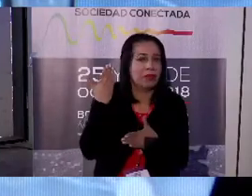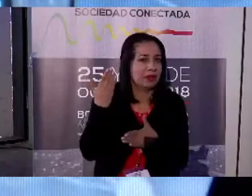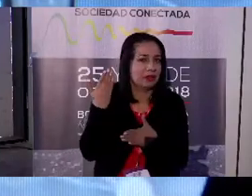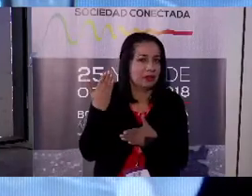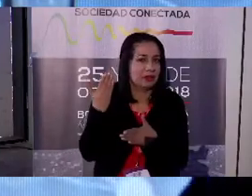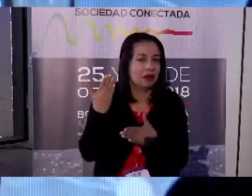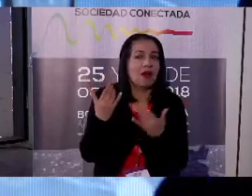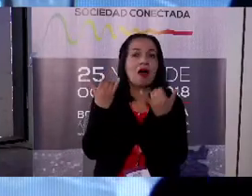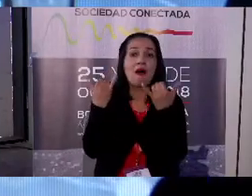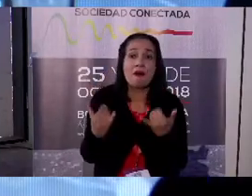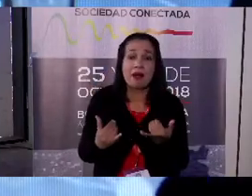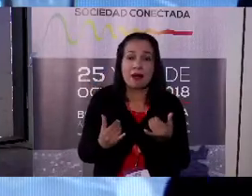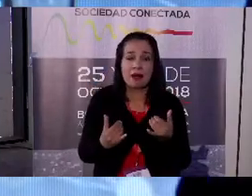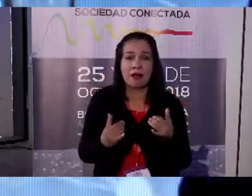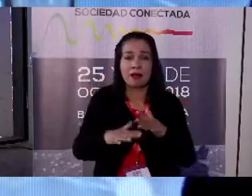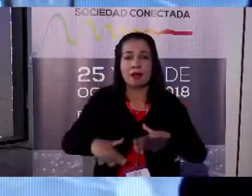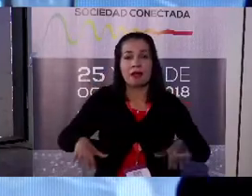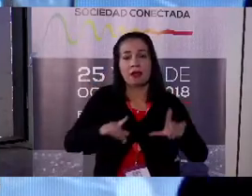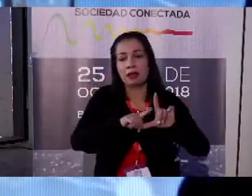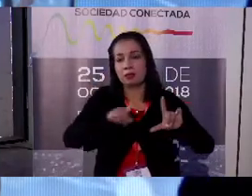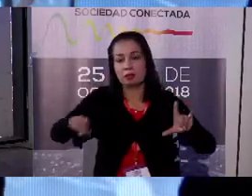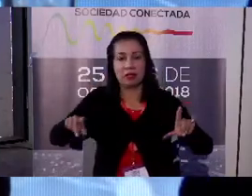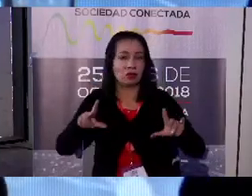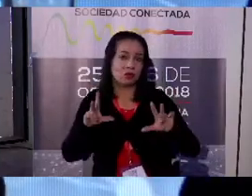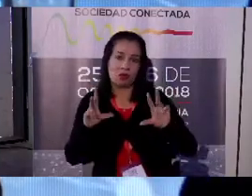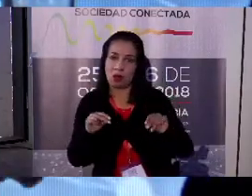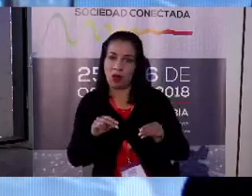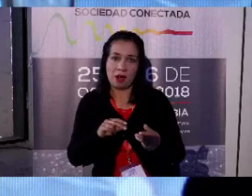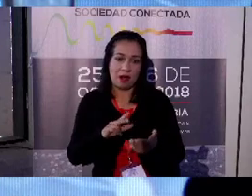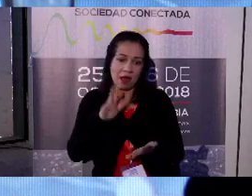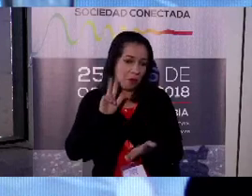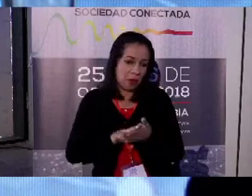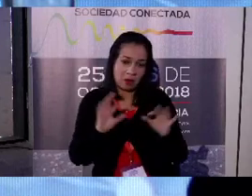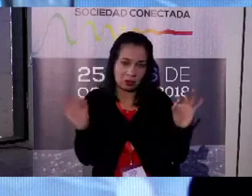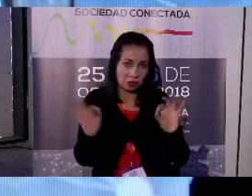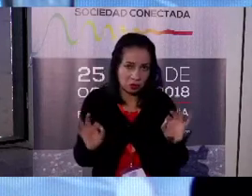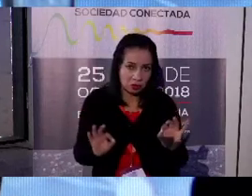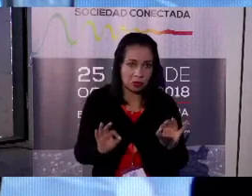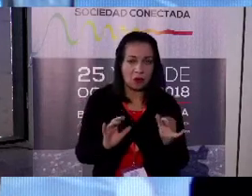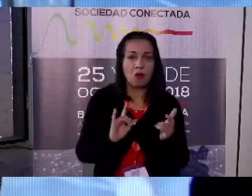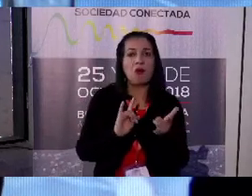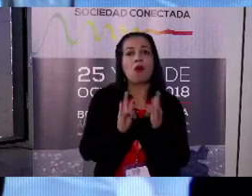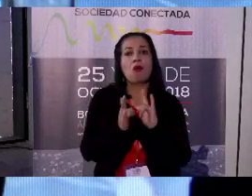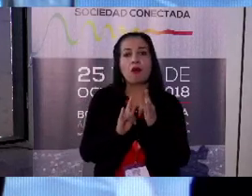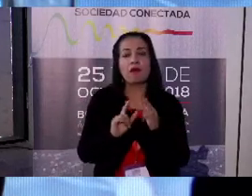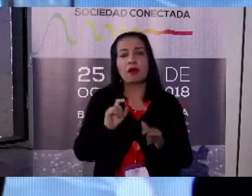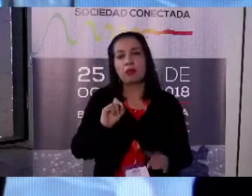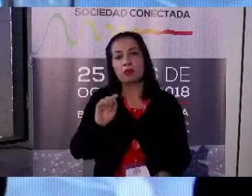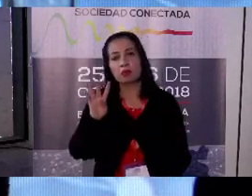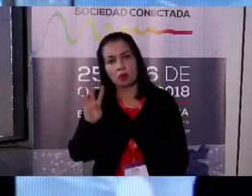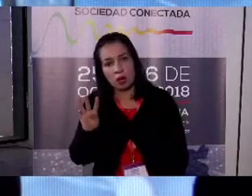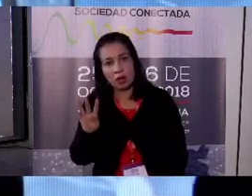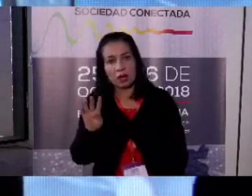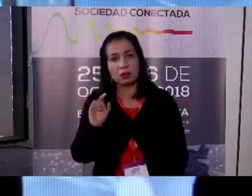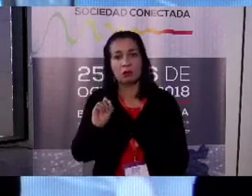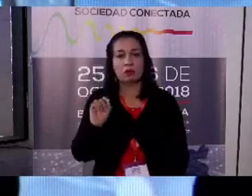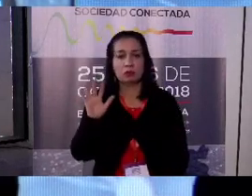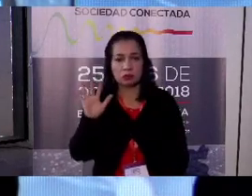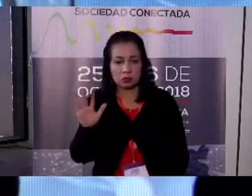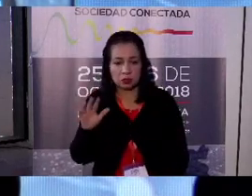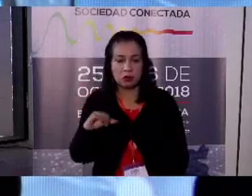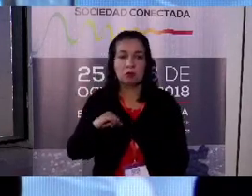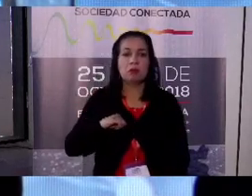licenciado lo que tenemos es la parte de wi-fi en 2.4 2.5 eh Hay